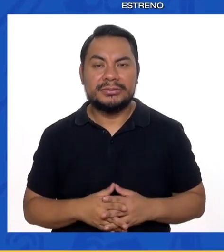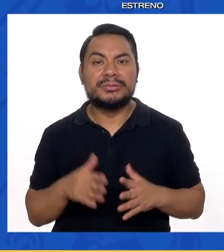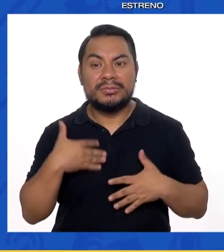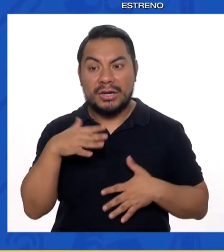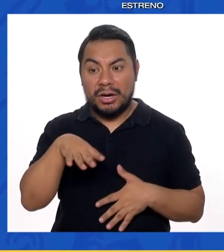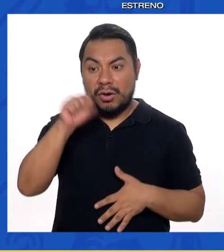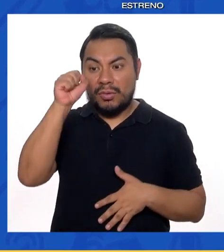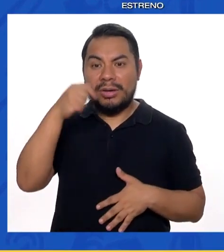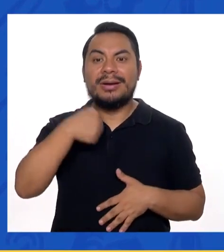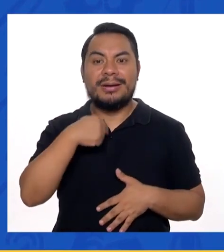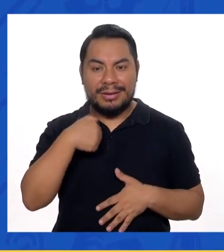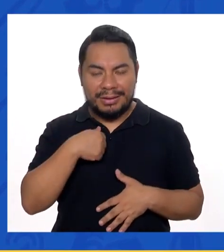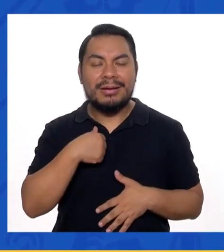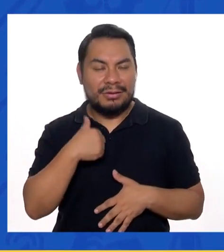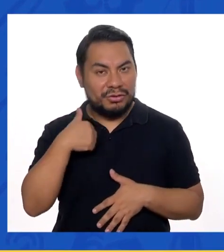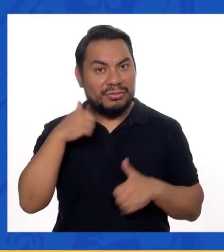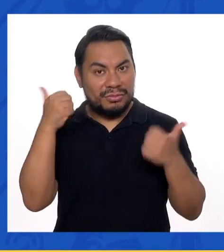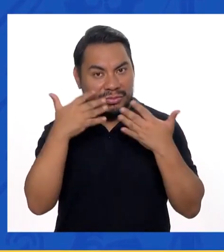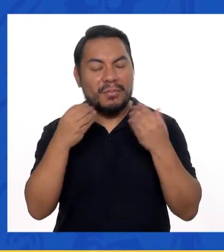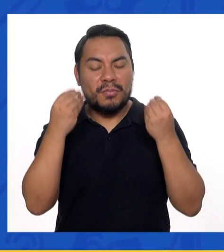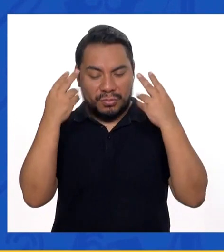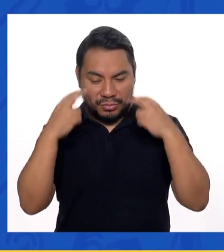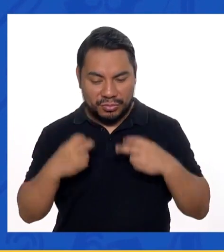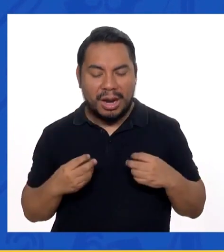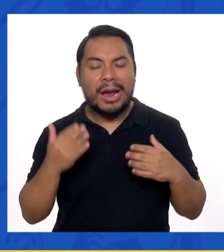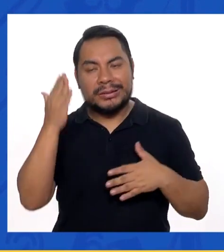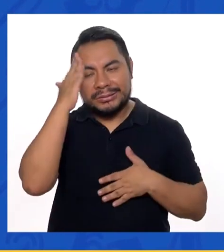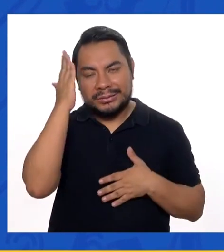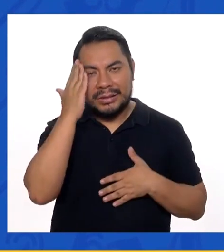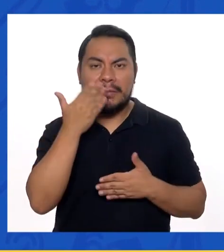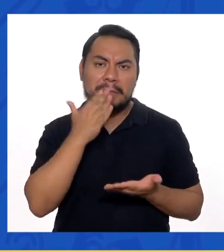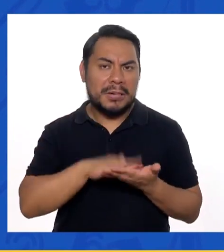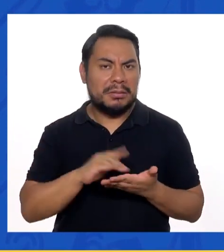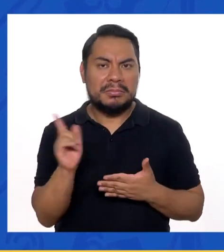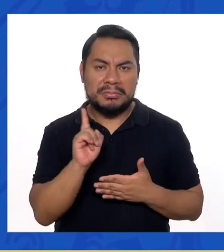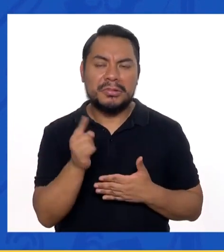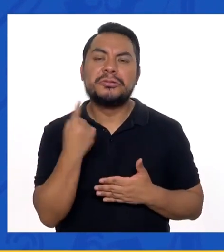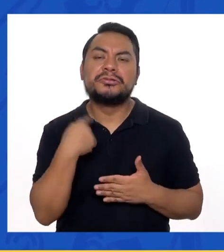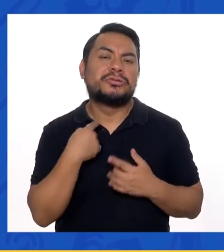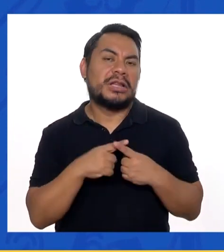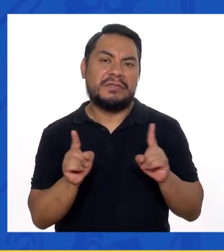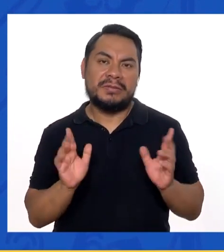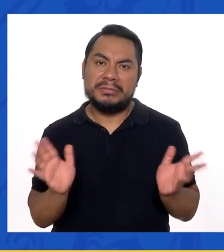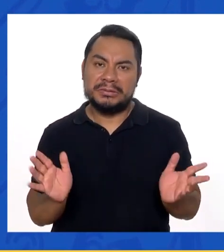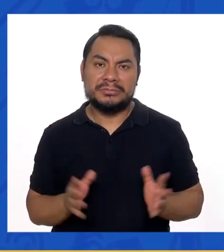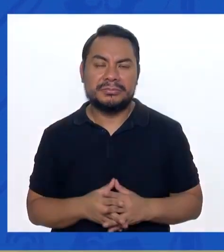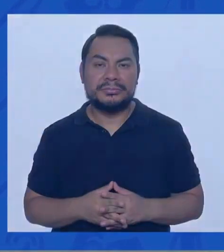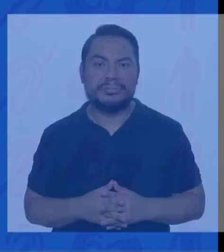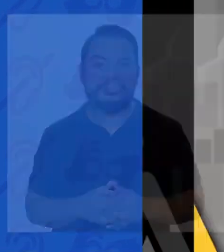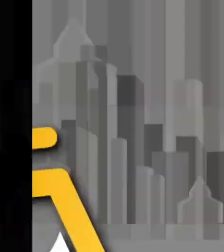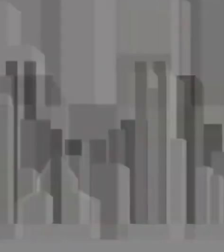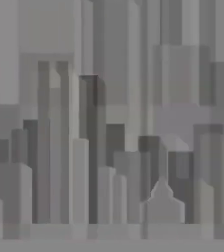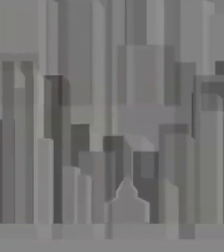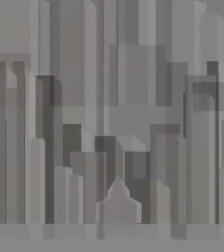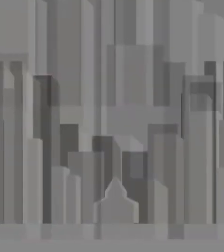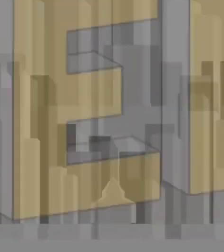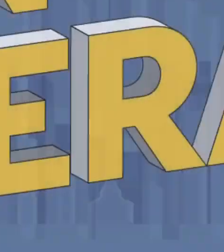liberación. Descubrir realmente cómo funciono y que tiene mucho sentido y que no está mal, simplemente es diferente.